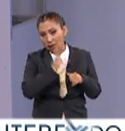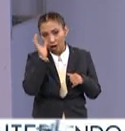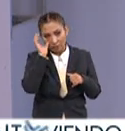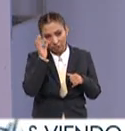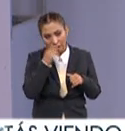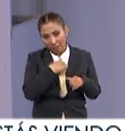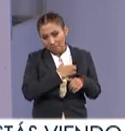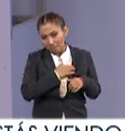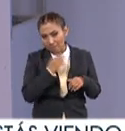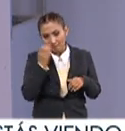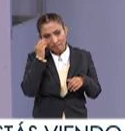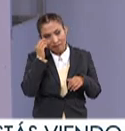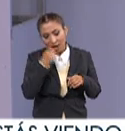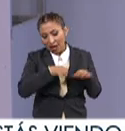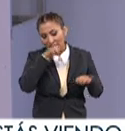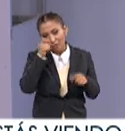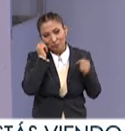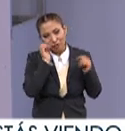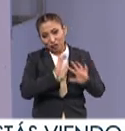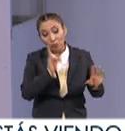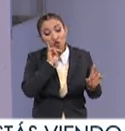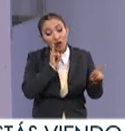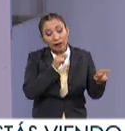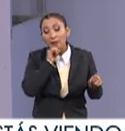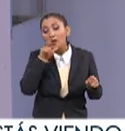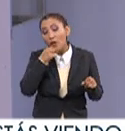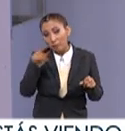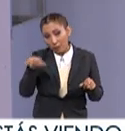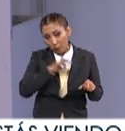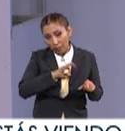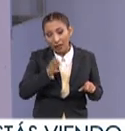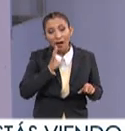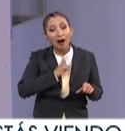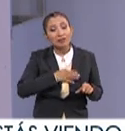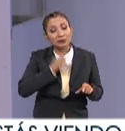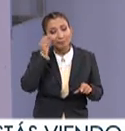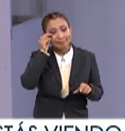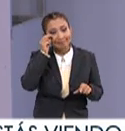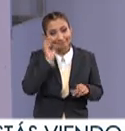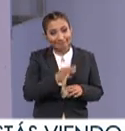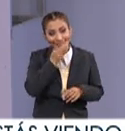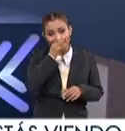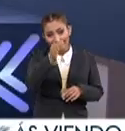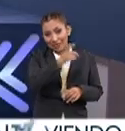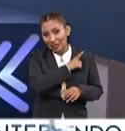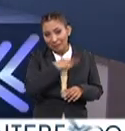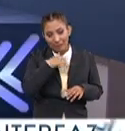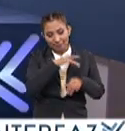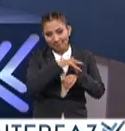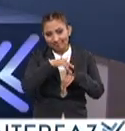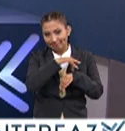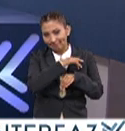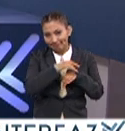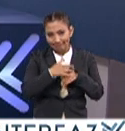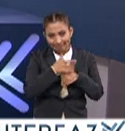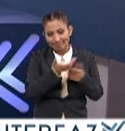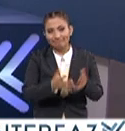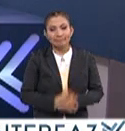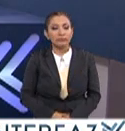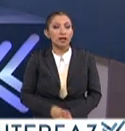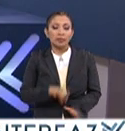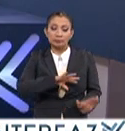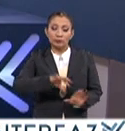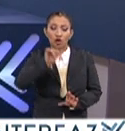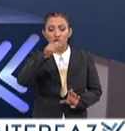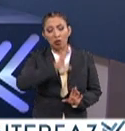mama a cualquier edad. Y no solo las mujeres, el hombre también puede tener cáncer de mama. Entonces tiene que estar. Y